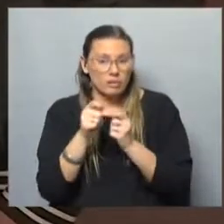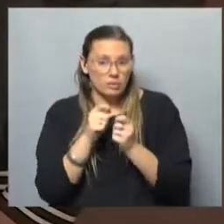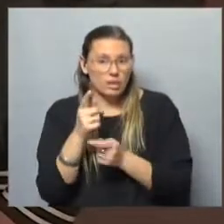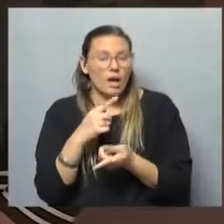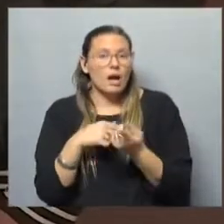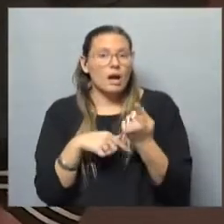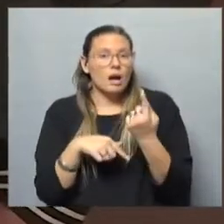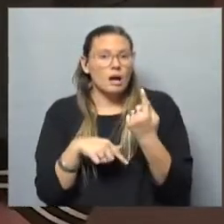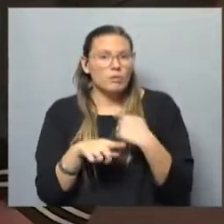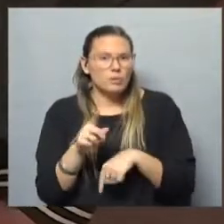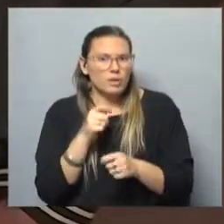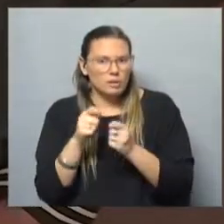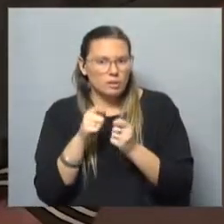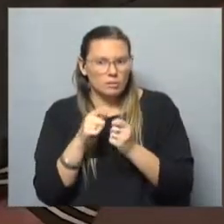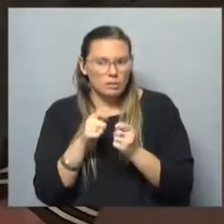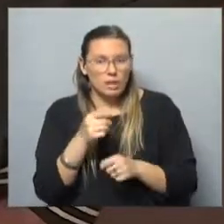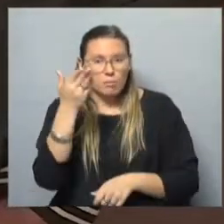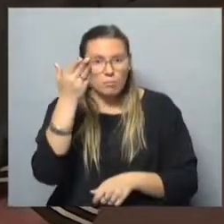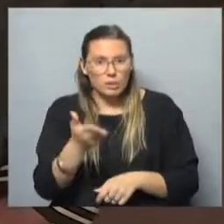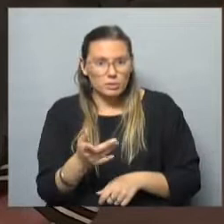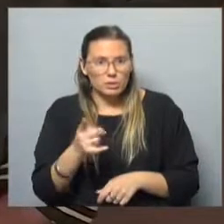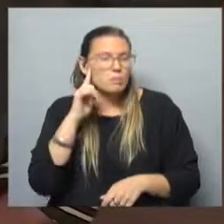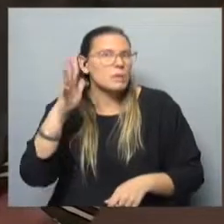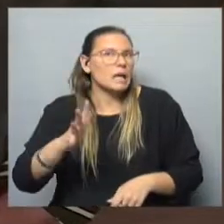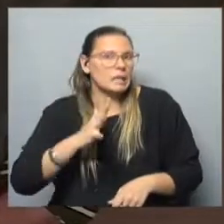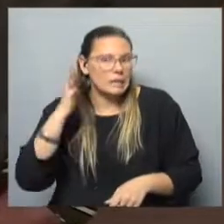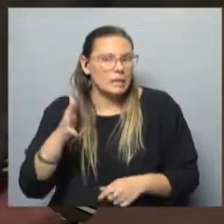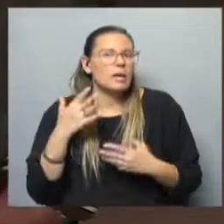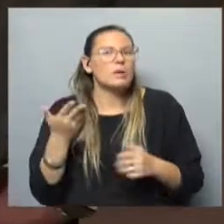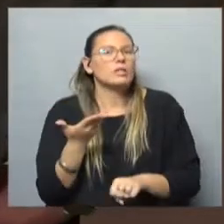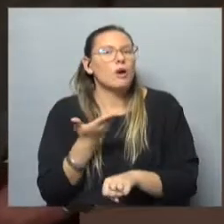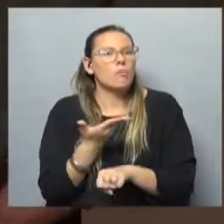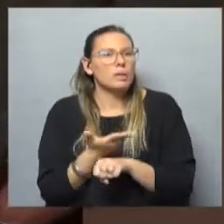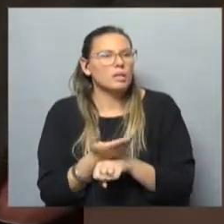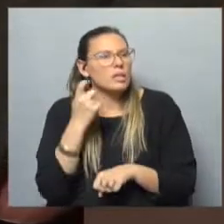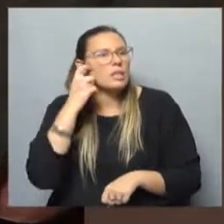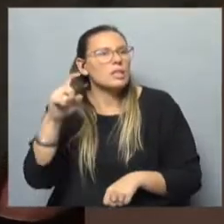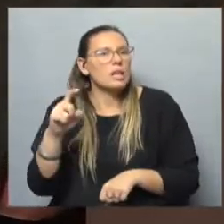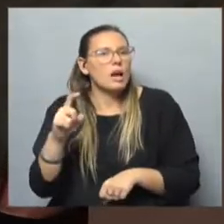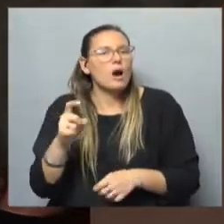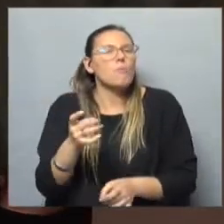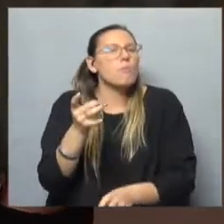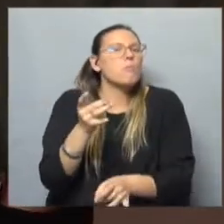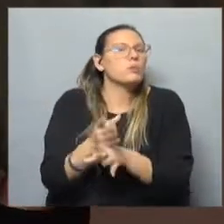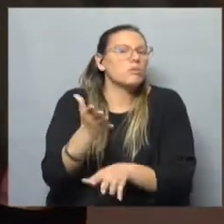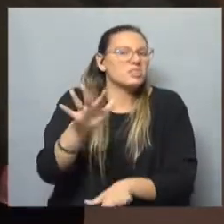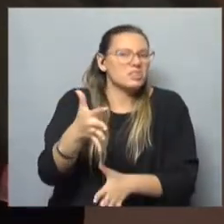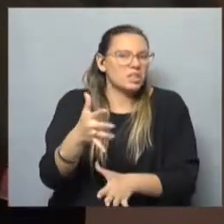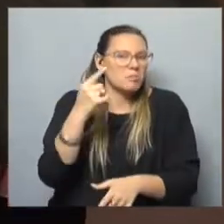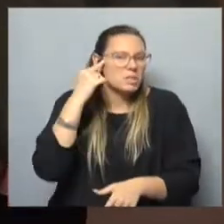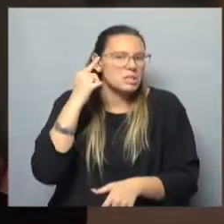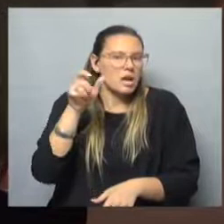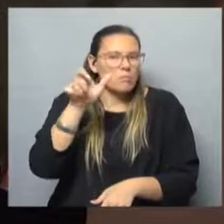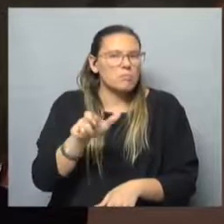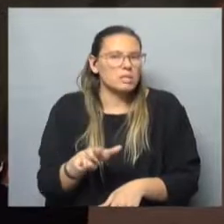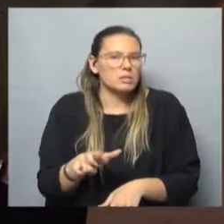vamos a entrevistar un personaje ficticio. Uh-huh. Para eso te vamos a pedir que nos inventes una profesión. Bien. Quizás pensá en alguien